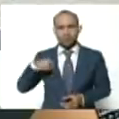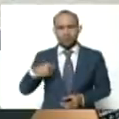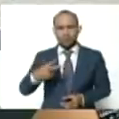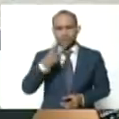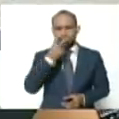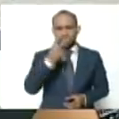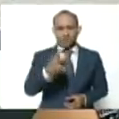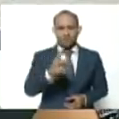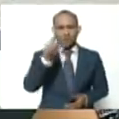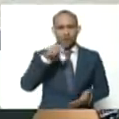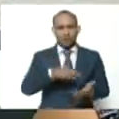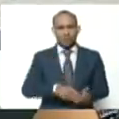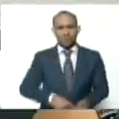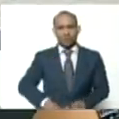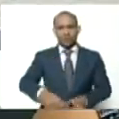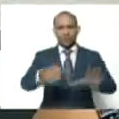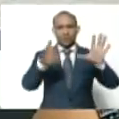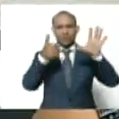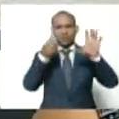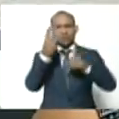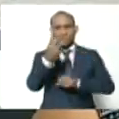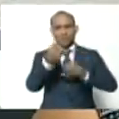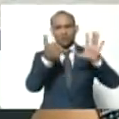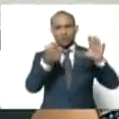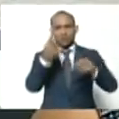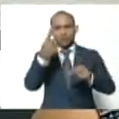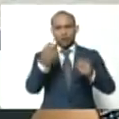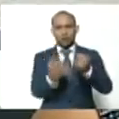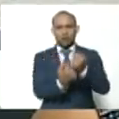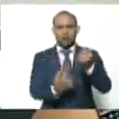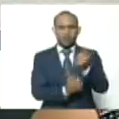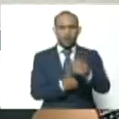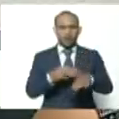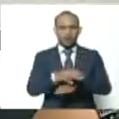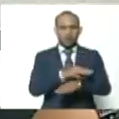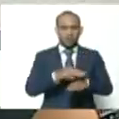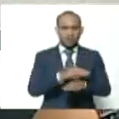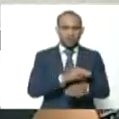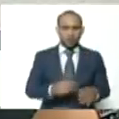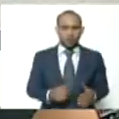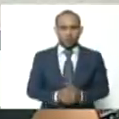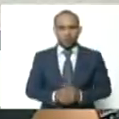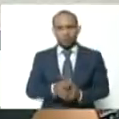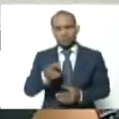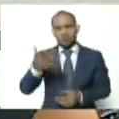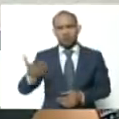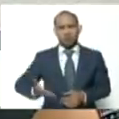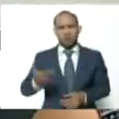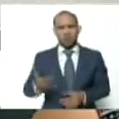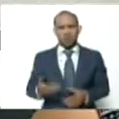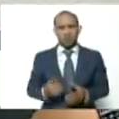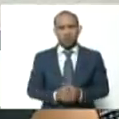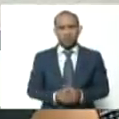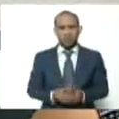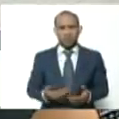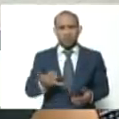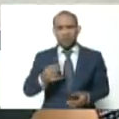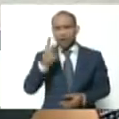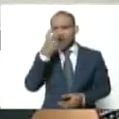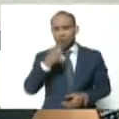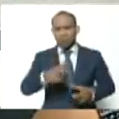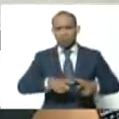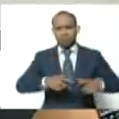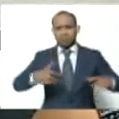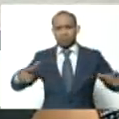las 1.361 bases de misiones, que son los segmentos censales donde existe la mayor vulnerabilidad,